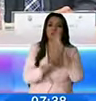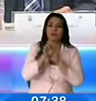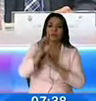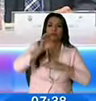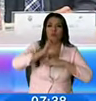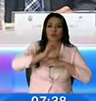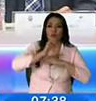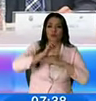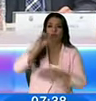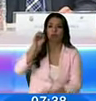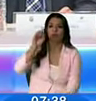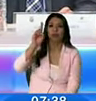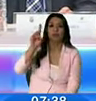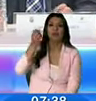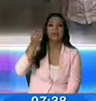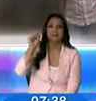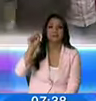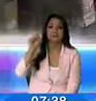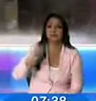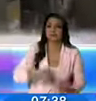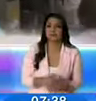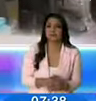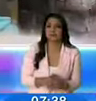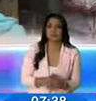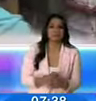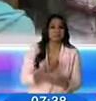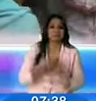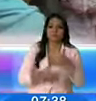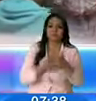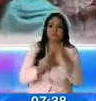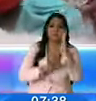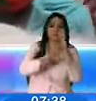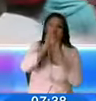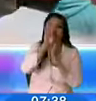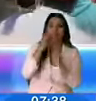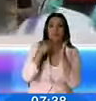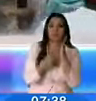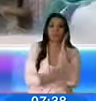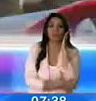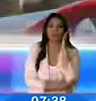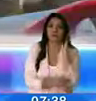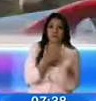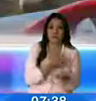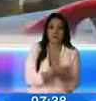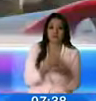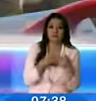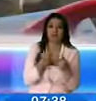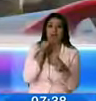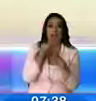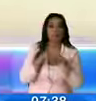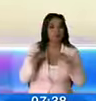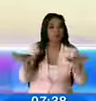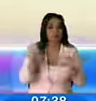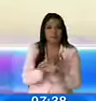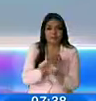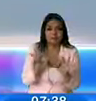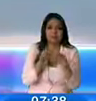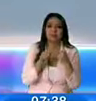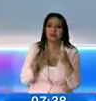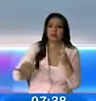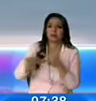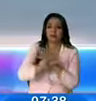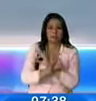Sostenible, ODS, es decir, los avances que se han tenido en materia de erradicación de pobreza, abastecimiento de agua limpia y